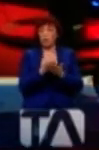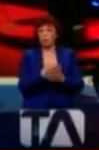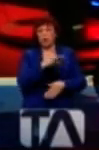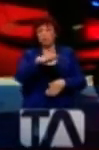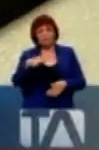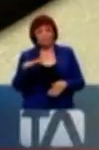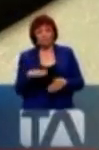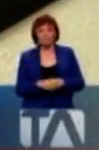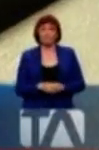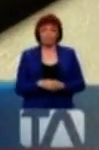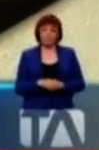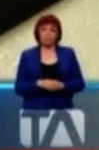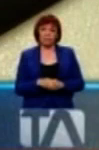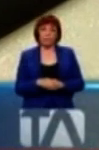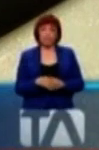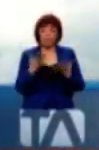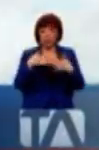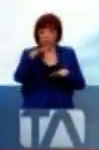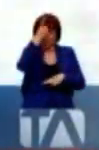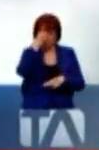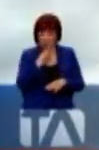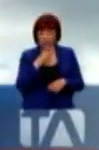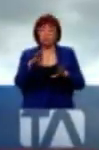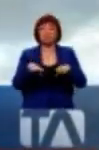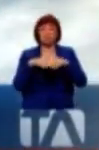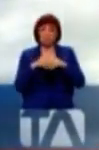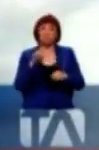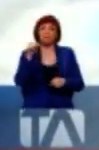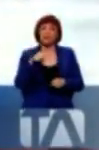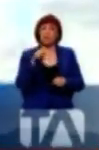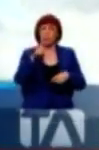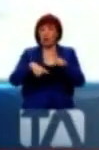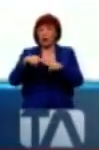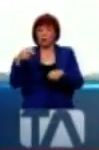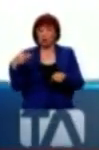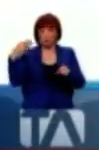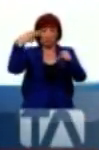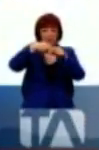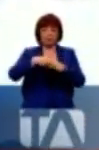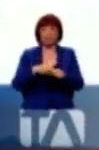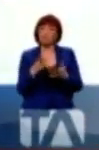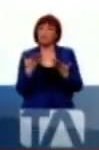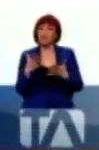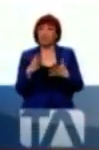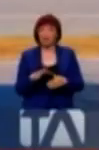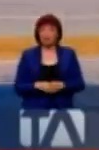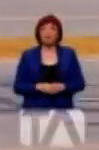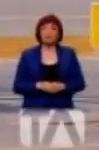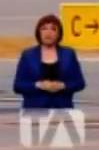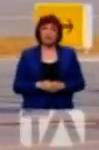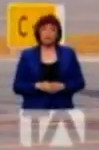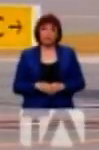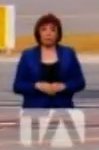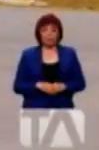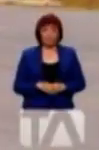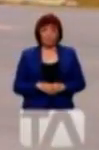aérea del Ecuador. La decisión se adoptó porque ninguno de los participantes presentó una oferta dentro del plazo. En Quito,